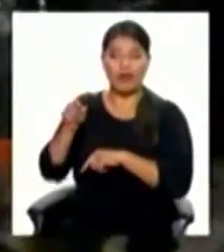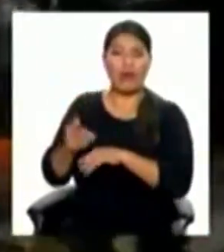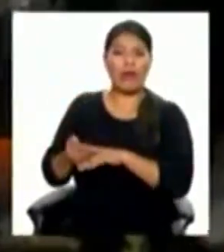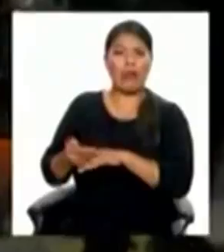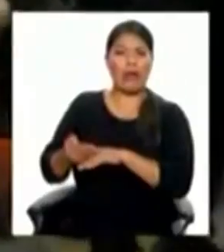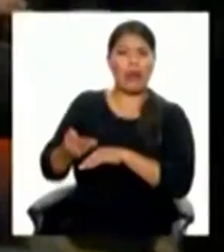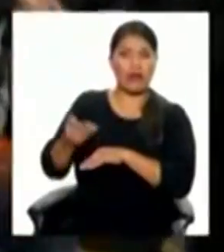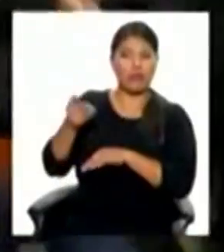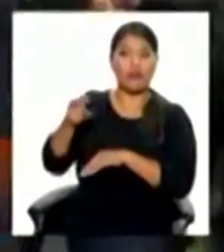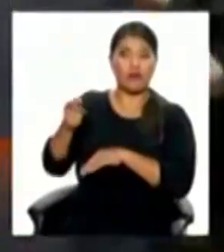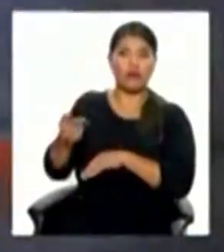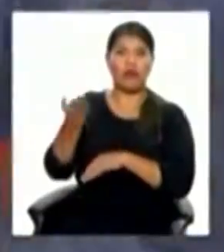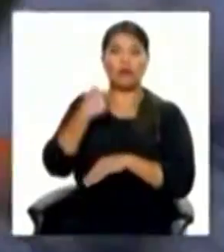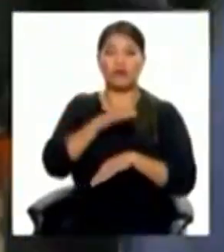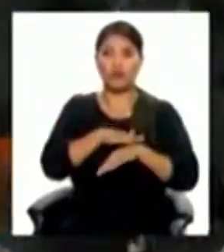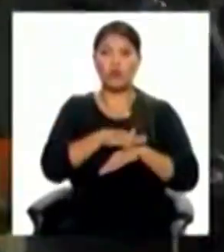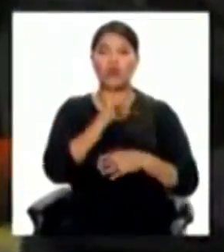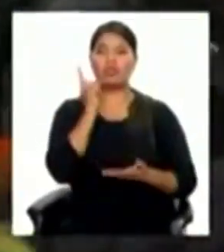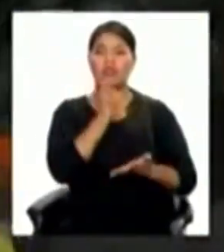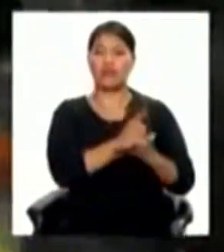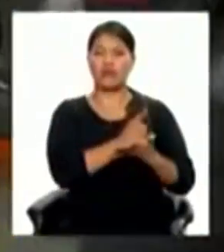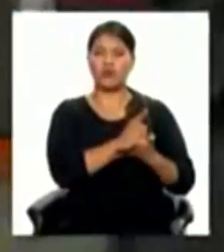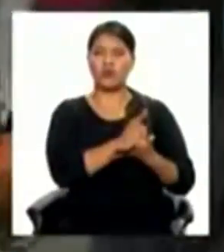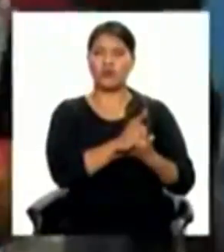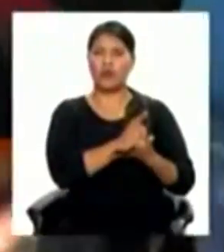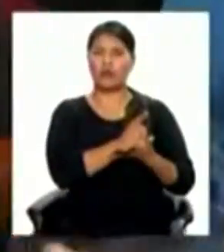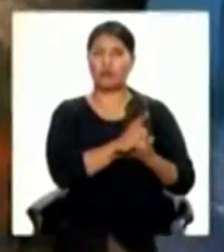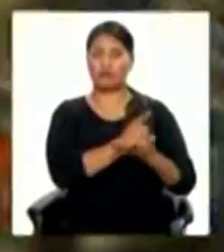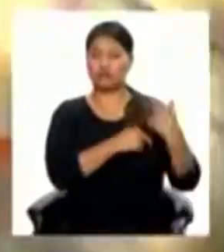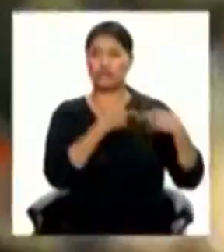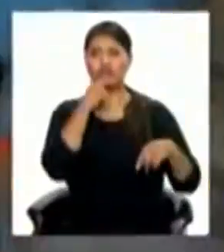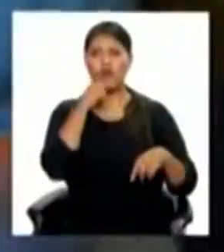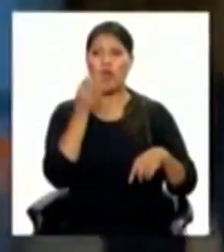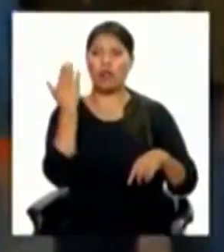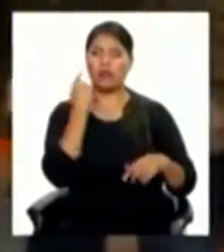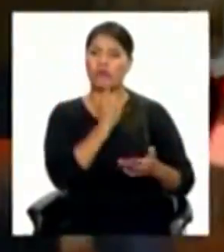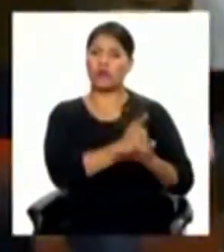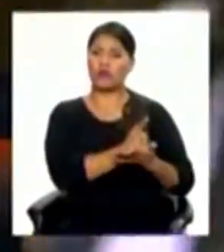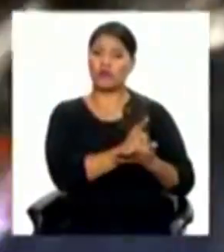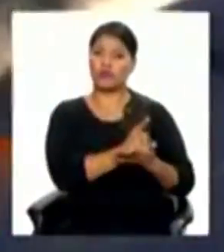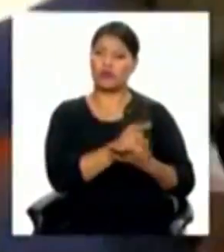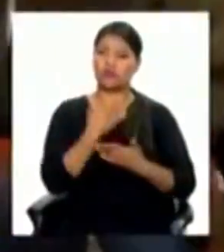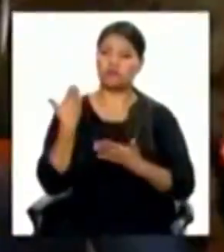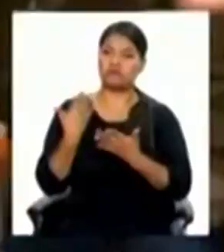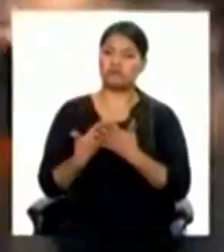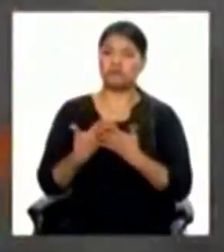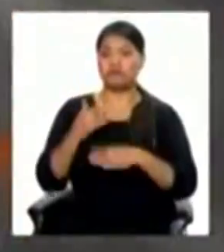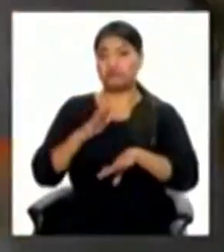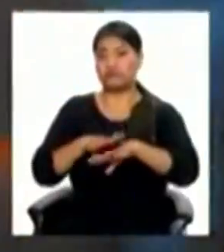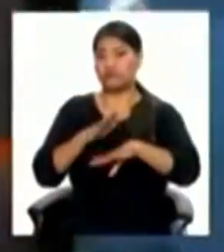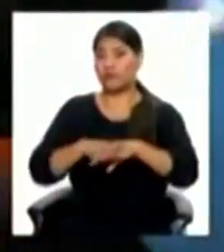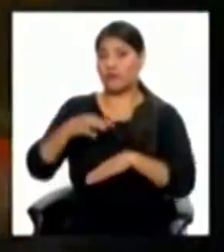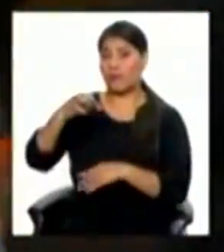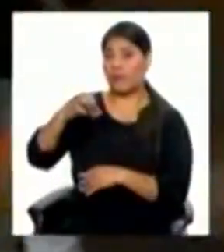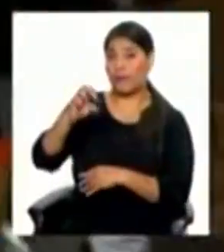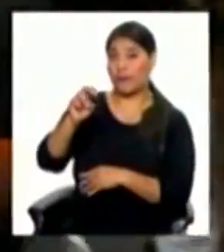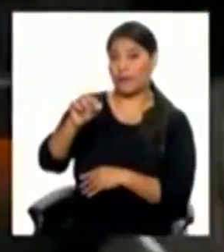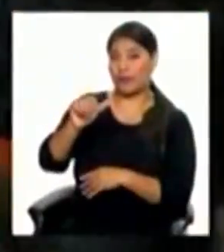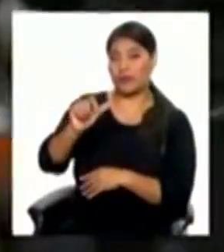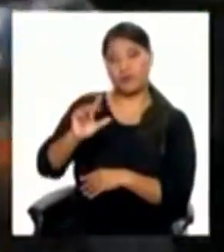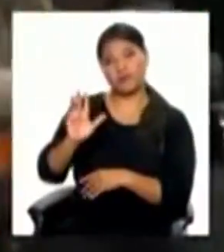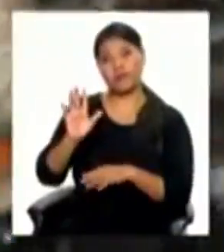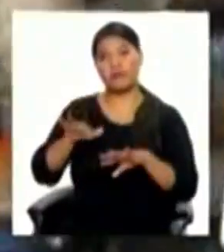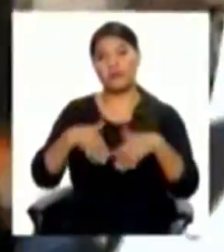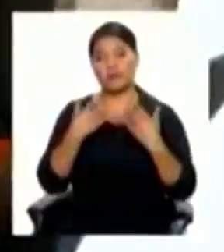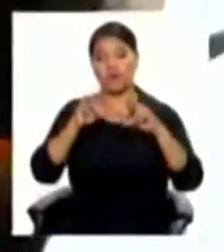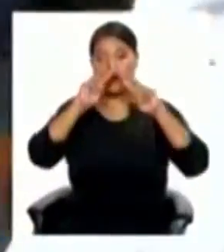denuncia por un altercado con una mujer, pero no es un antecedente penal, ¿no? Sin embargo, se están investigando todas